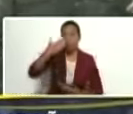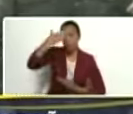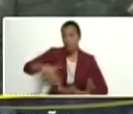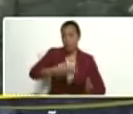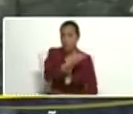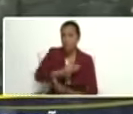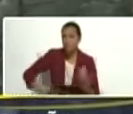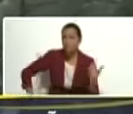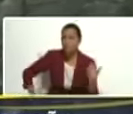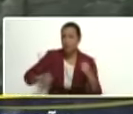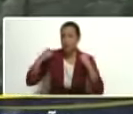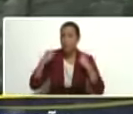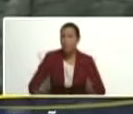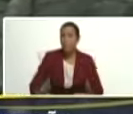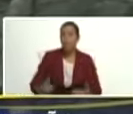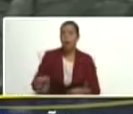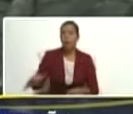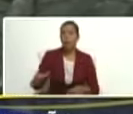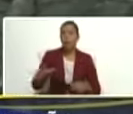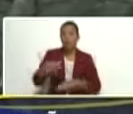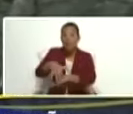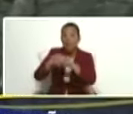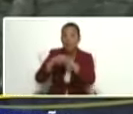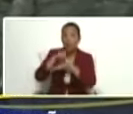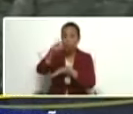militares del Reino Unido.